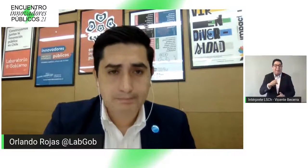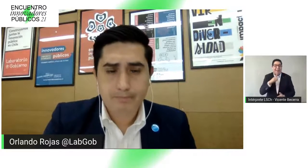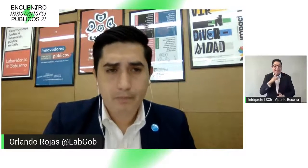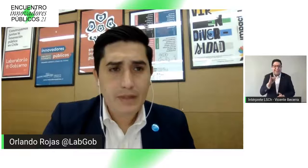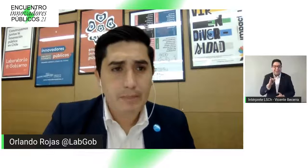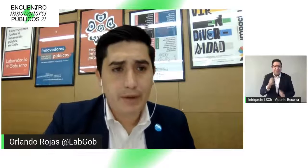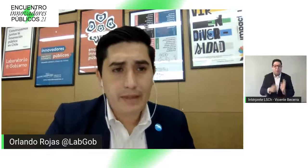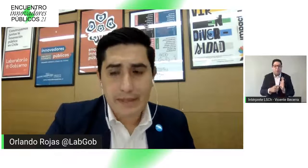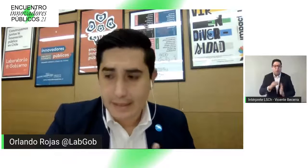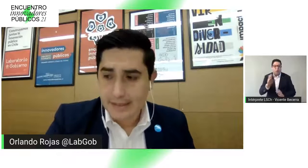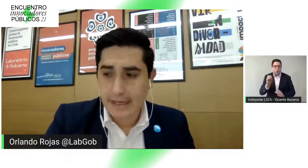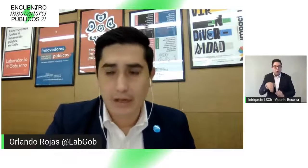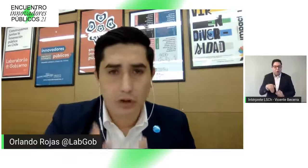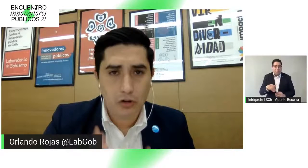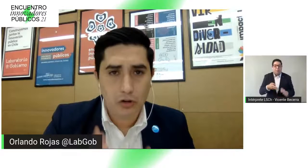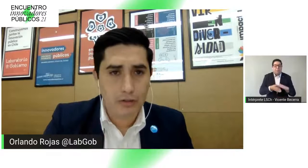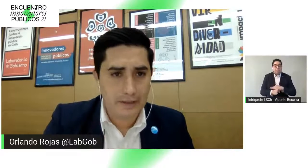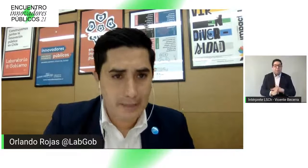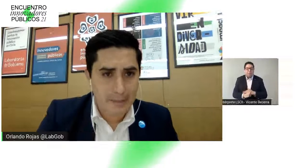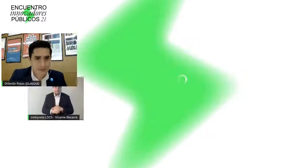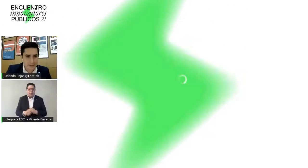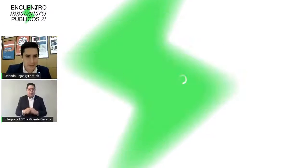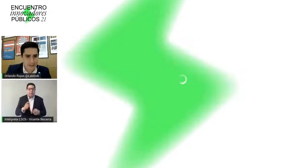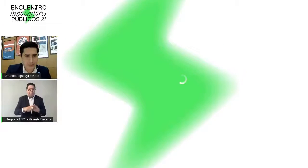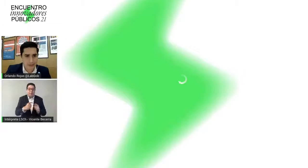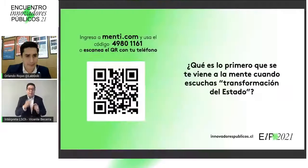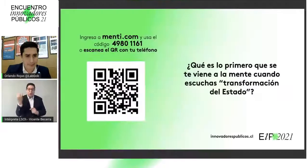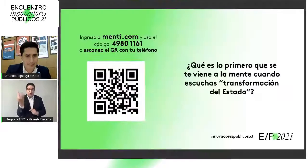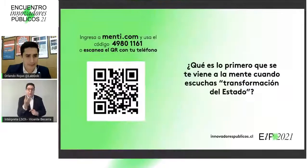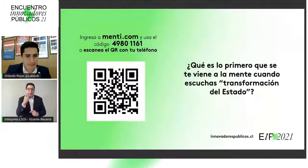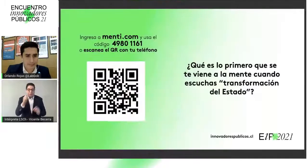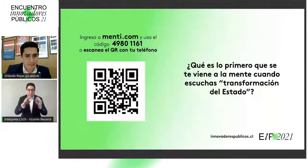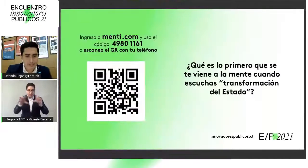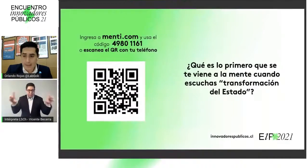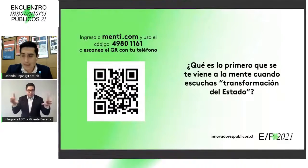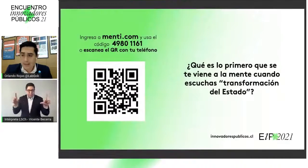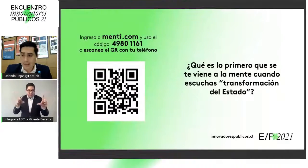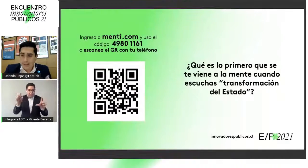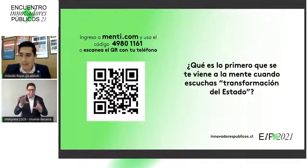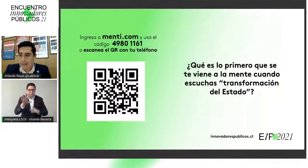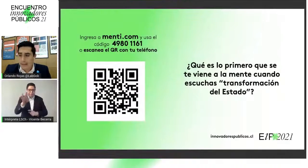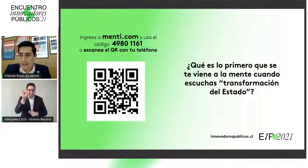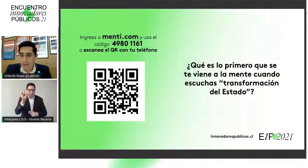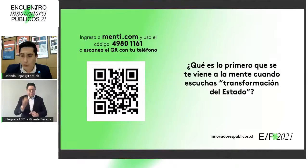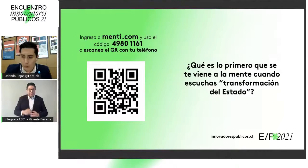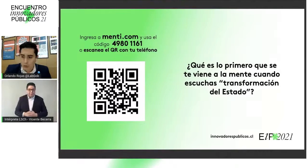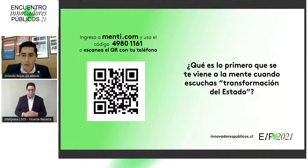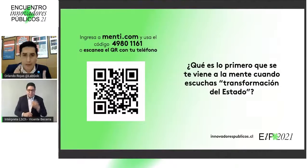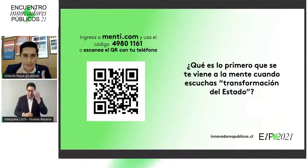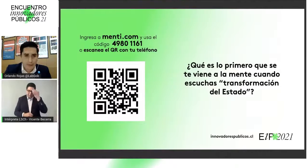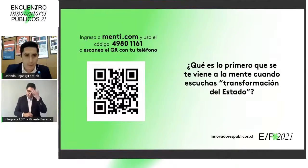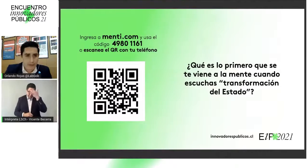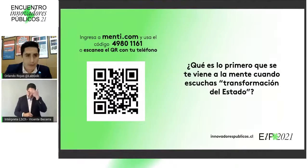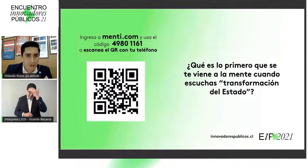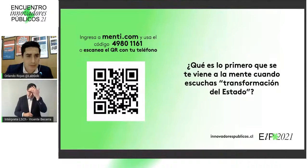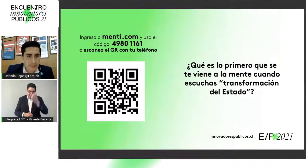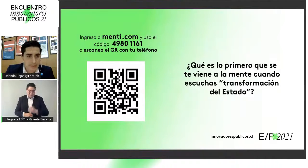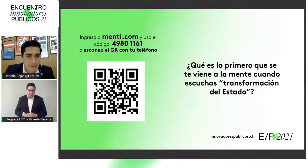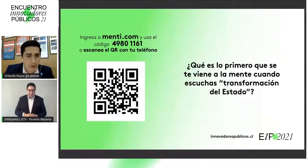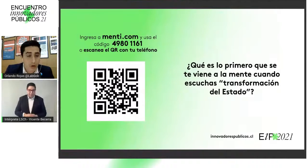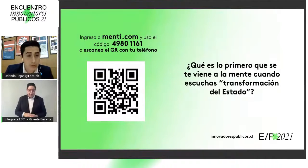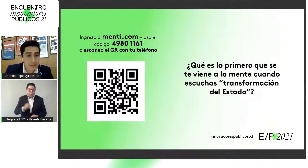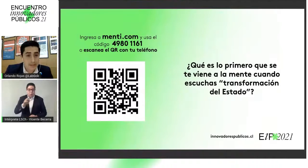www.menti.com, puedan ingresar el código que está apareciendo en la pantalla, código